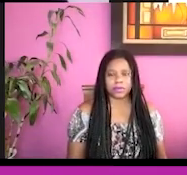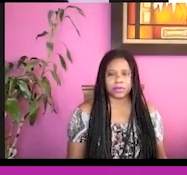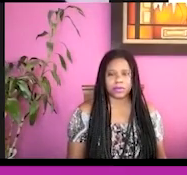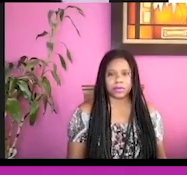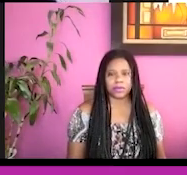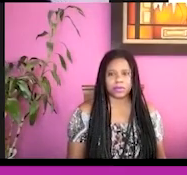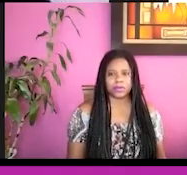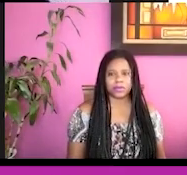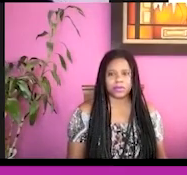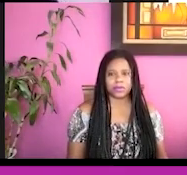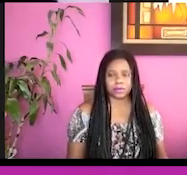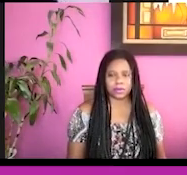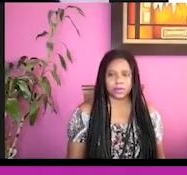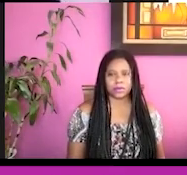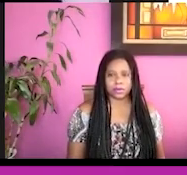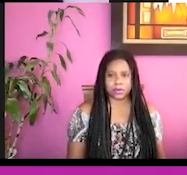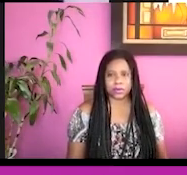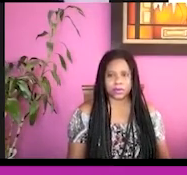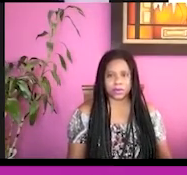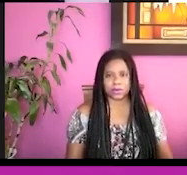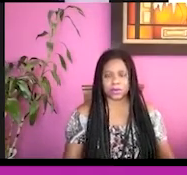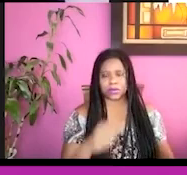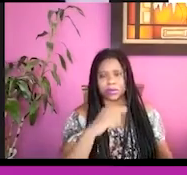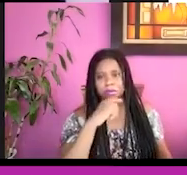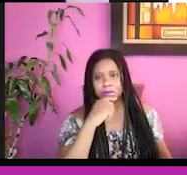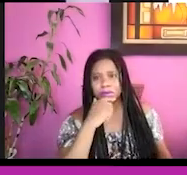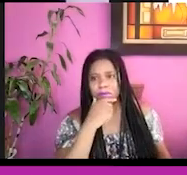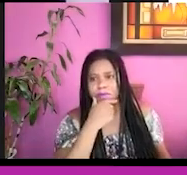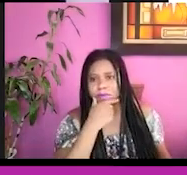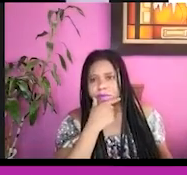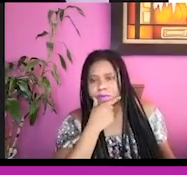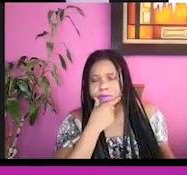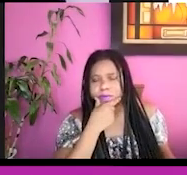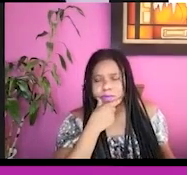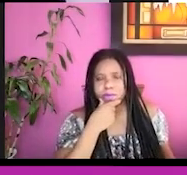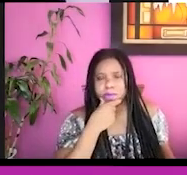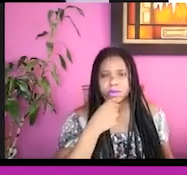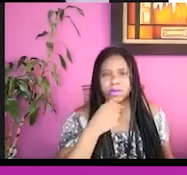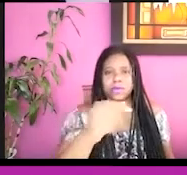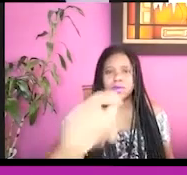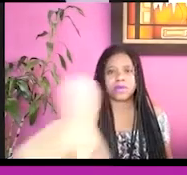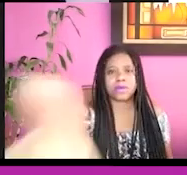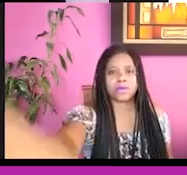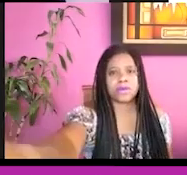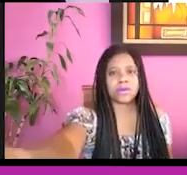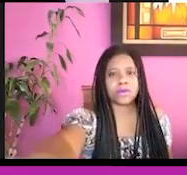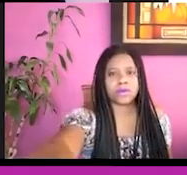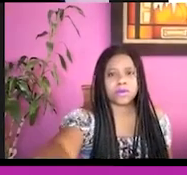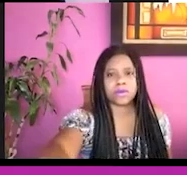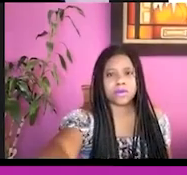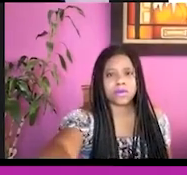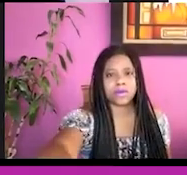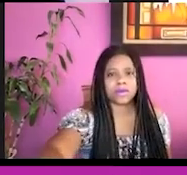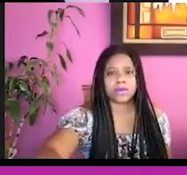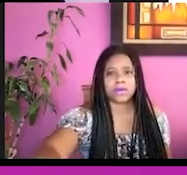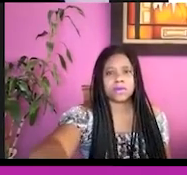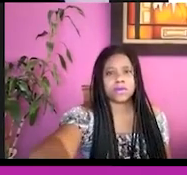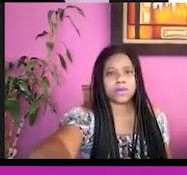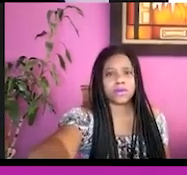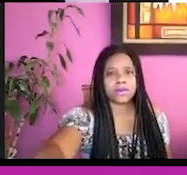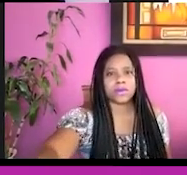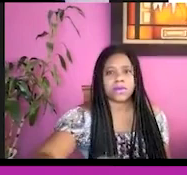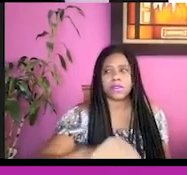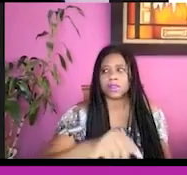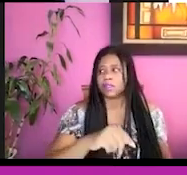haciendo. En cambio, hay otros maestros que están orientados más a la parte urbana y vemos soluciones, por ejemplo, como la de